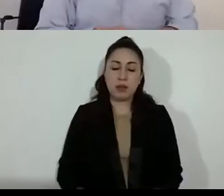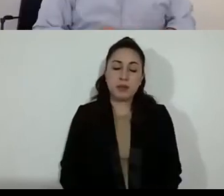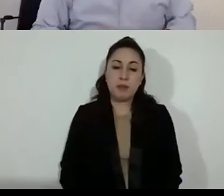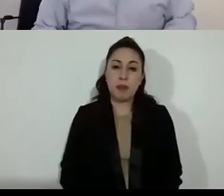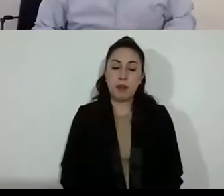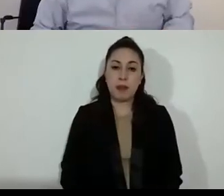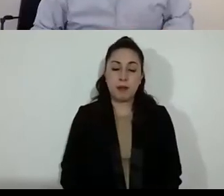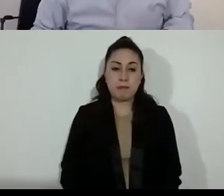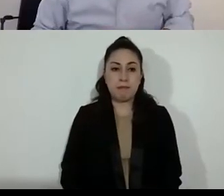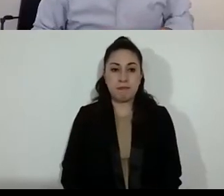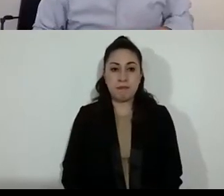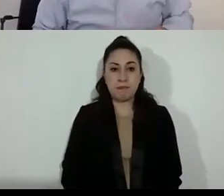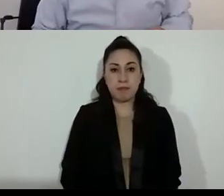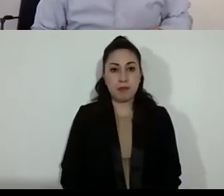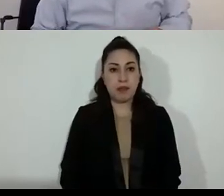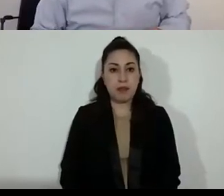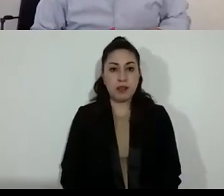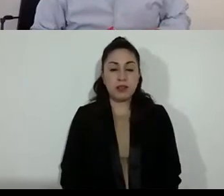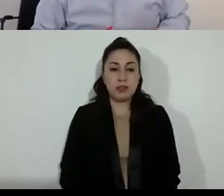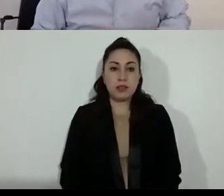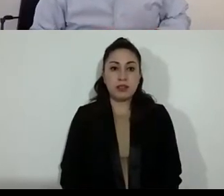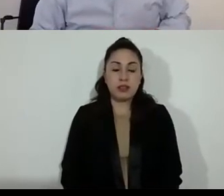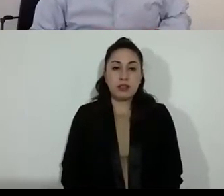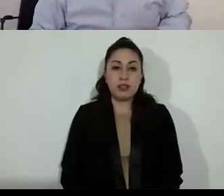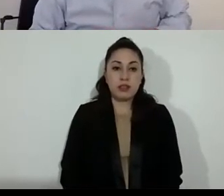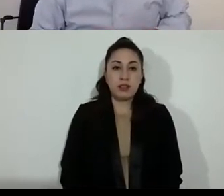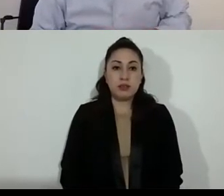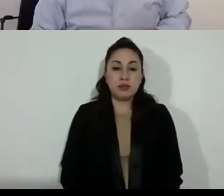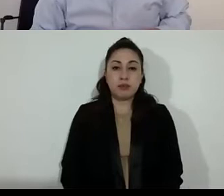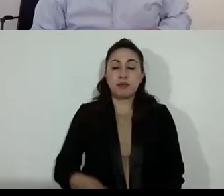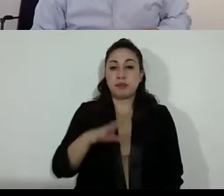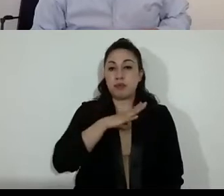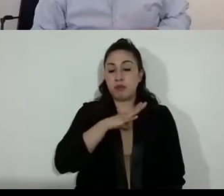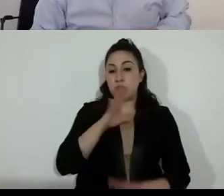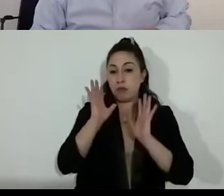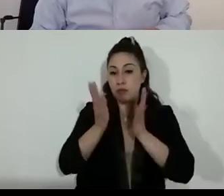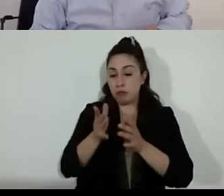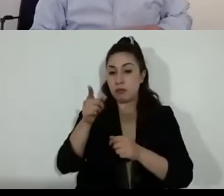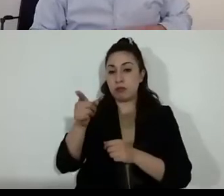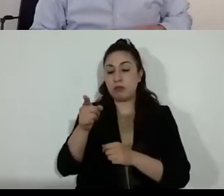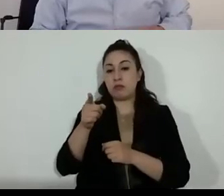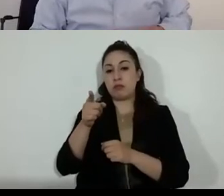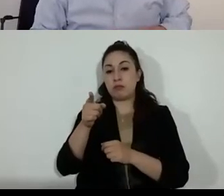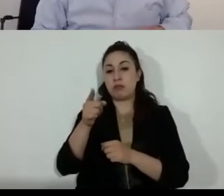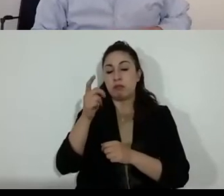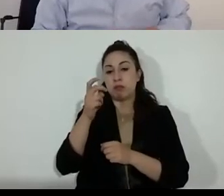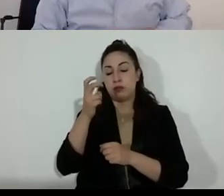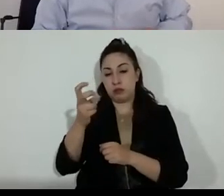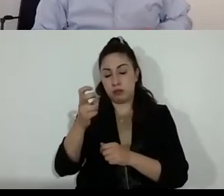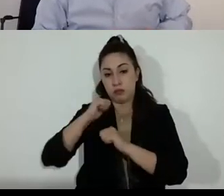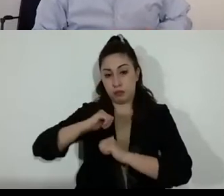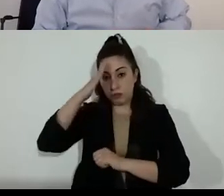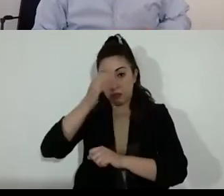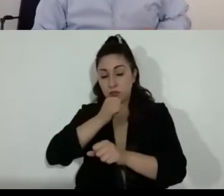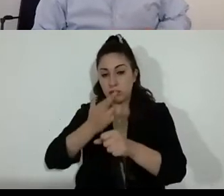bien es cierto, viene ya la comparecencia de dicha funcionaria con motivo